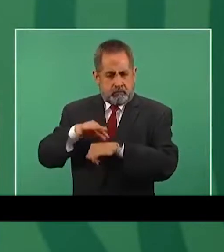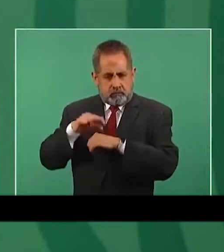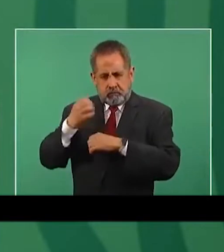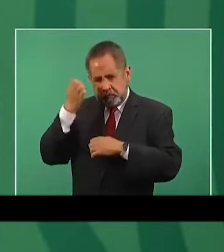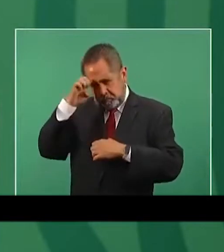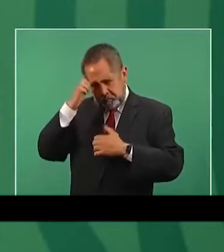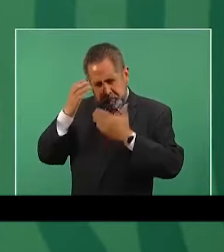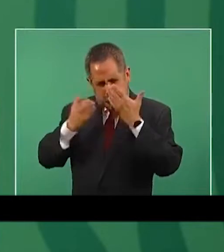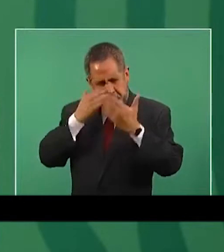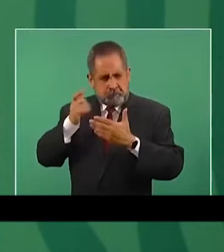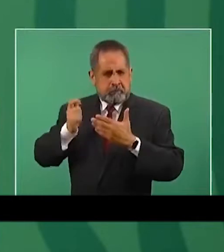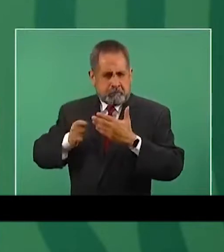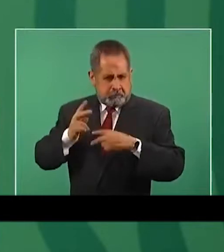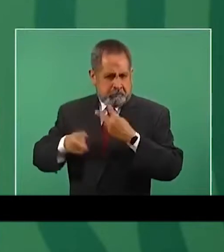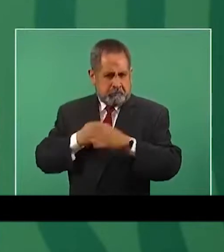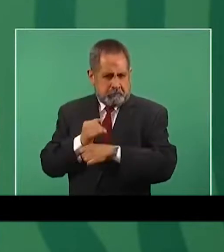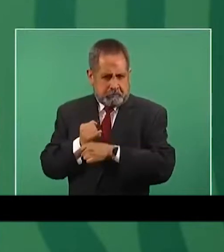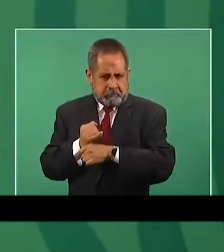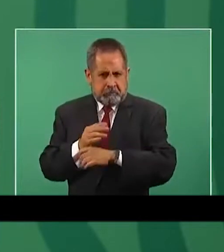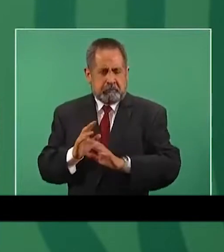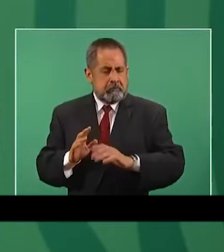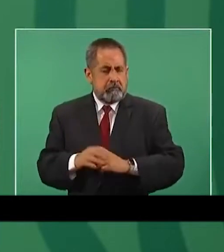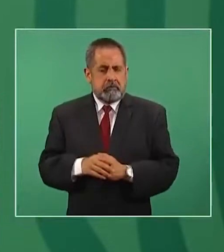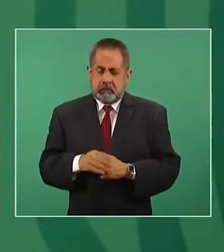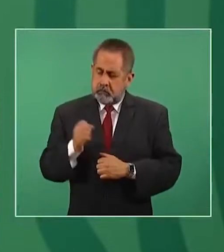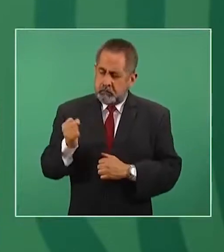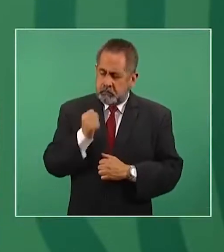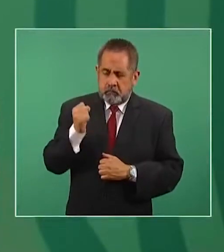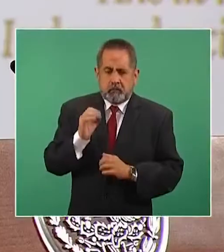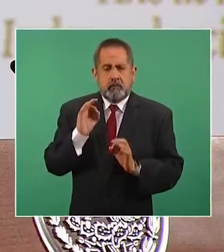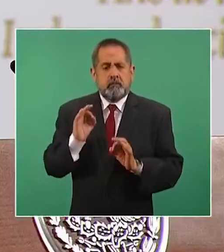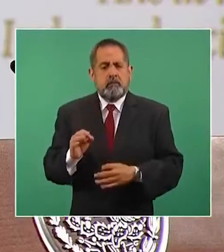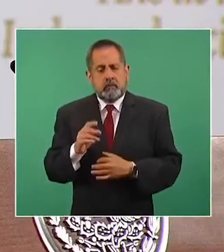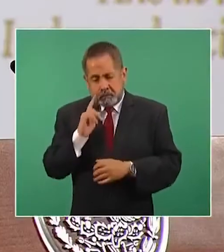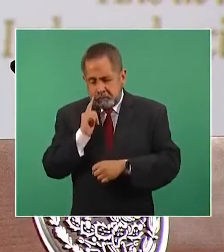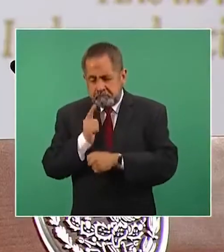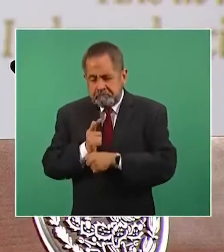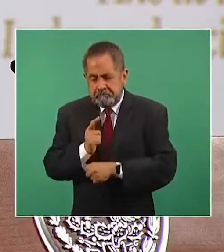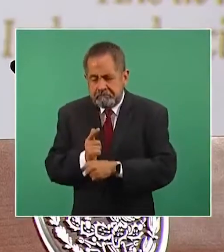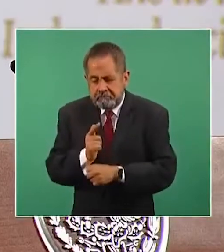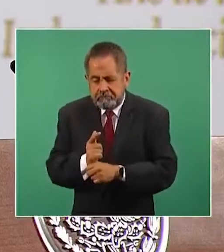especialistas y afortunadamente se está